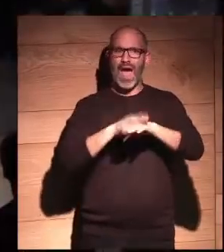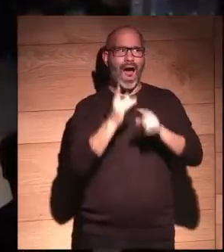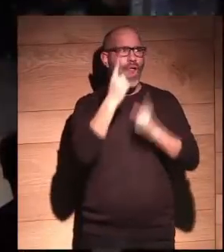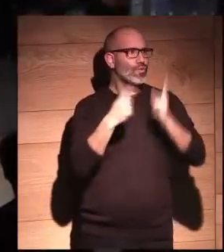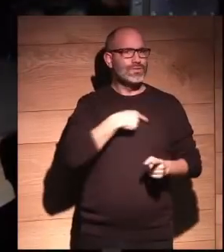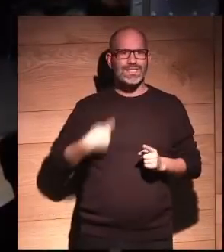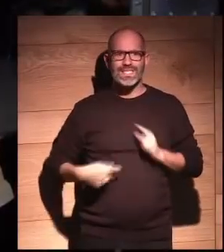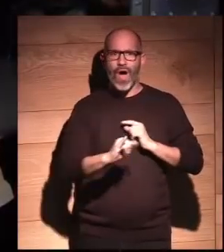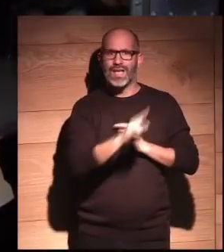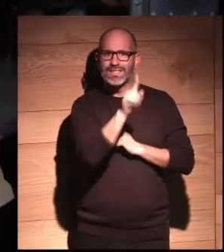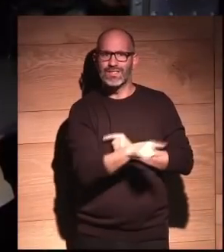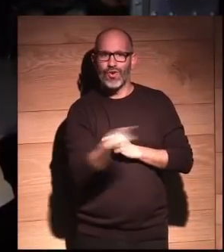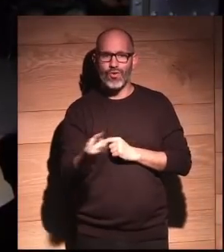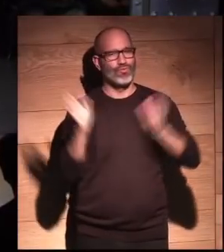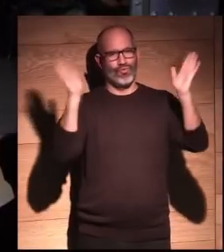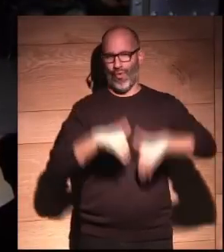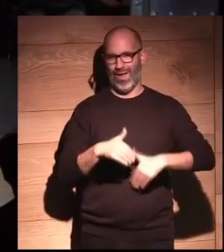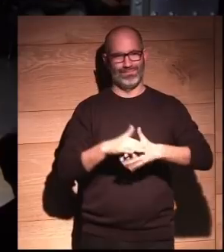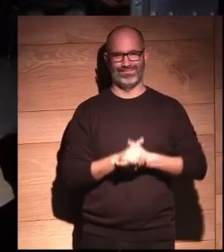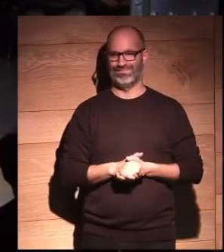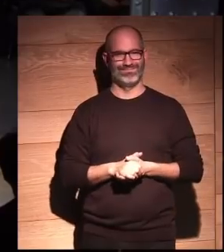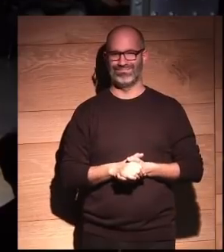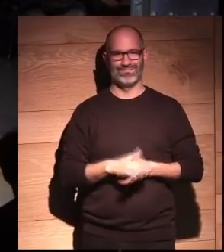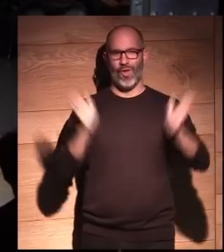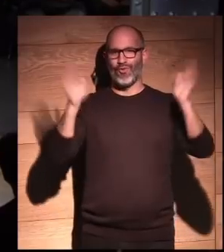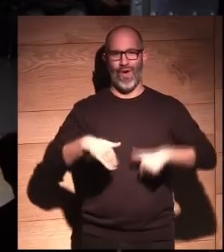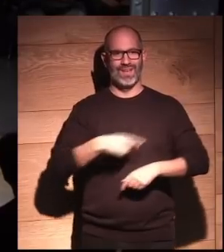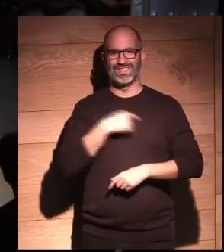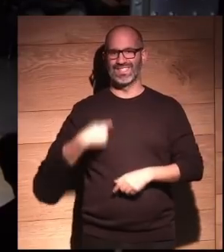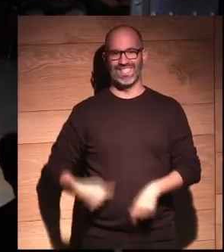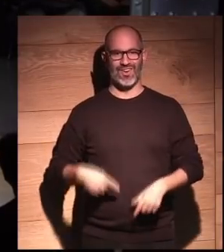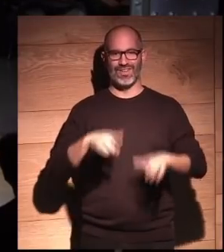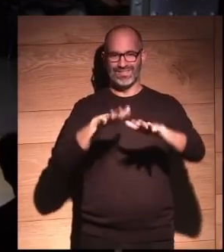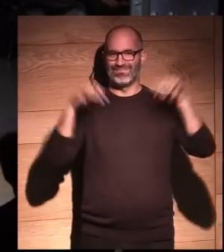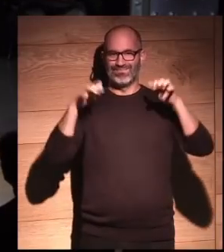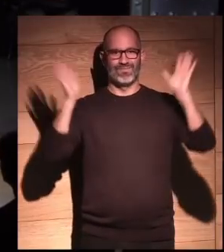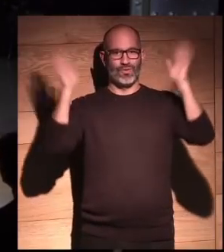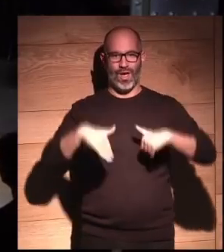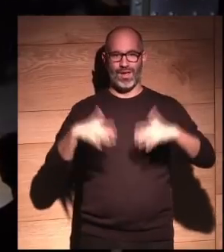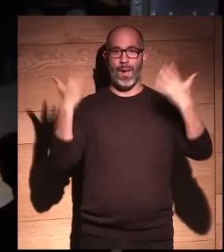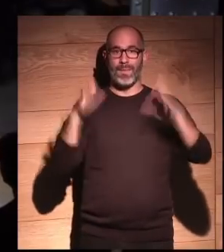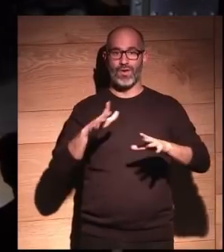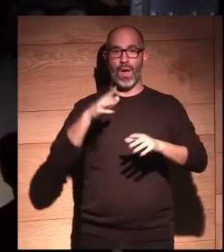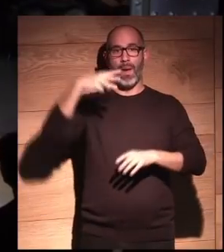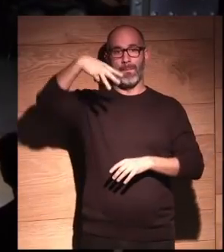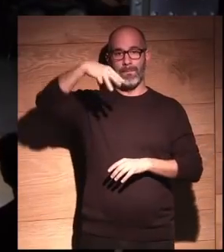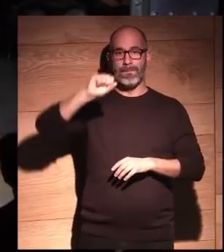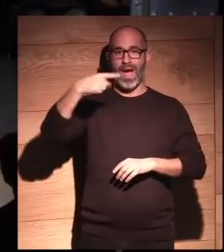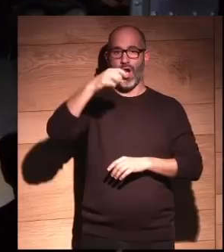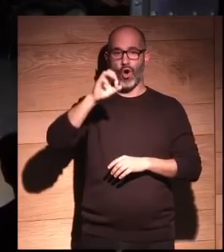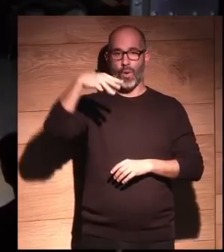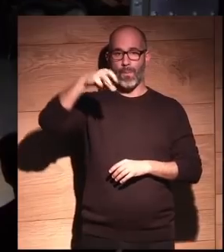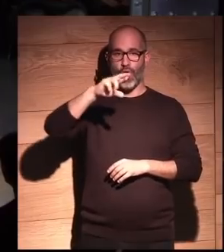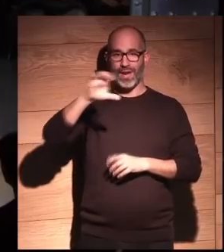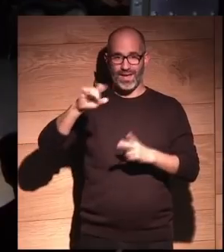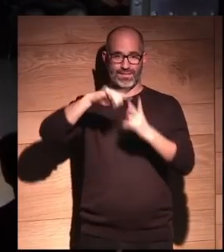sala. No hay chinos. No hay chinos en la sala, pero están Mago More, nuestro Mago More, y